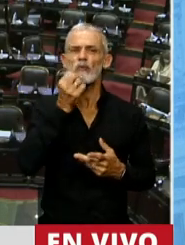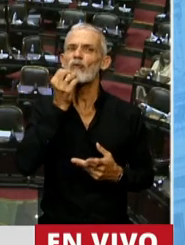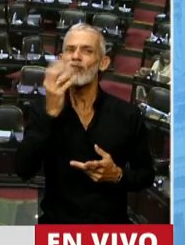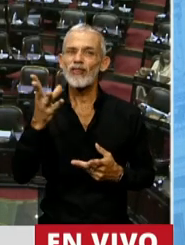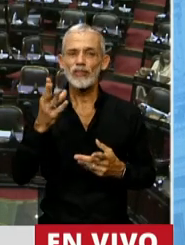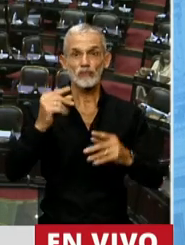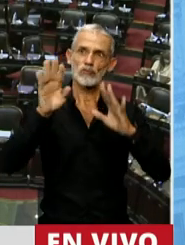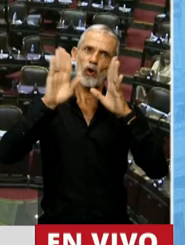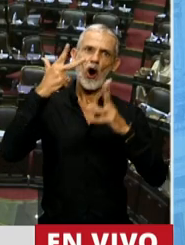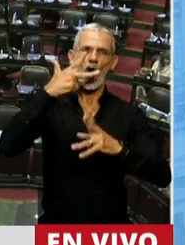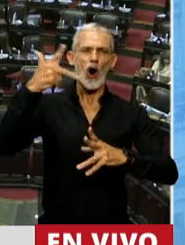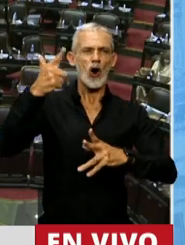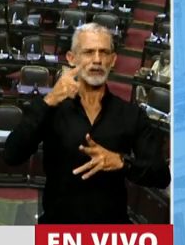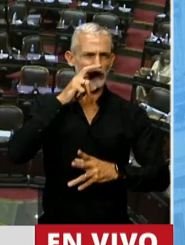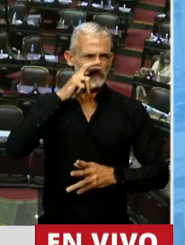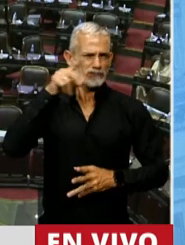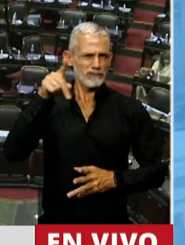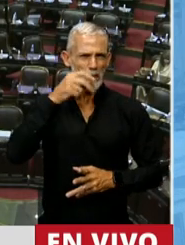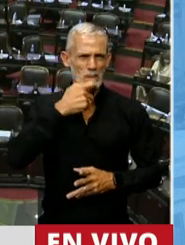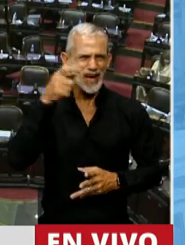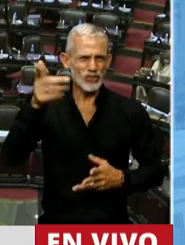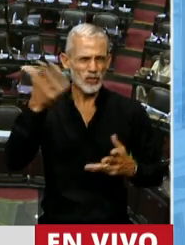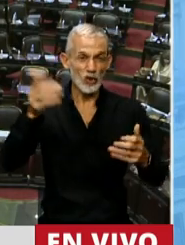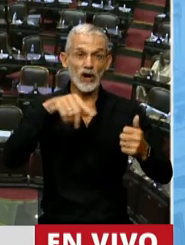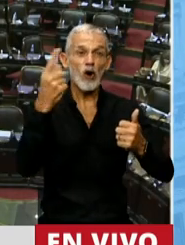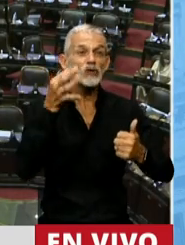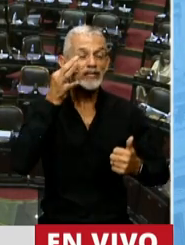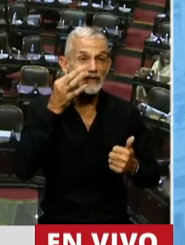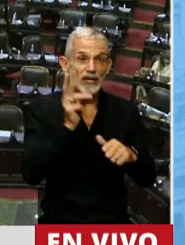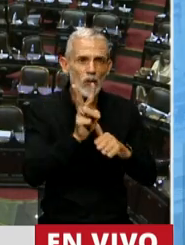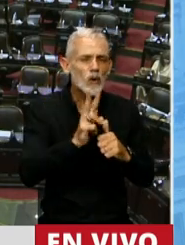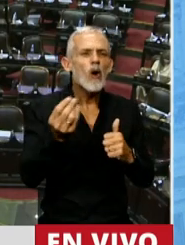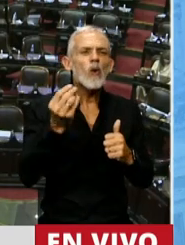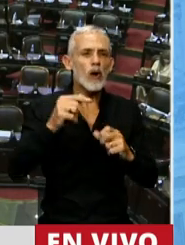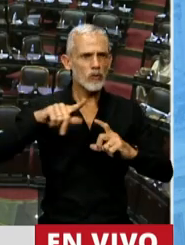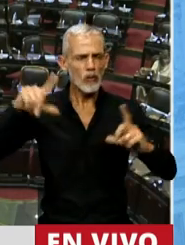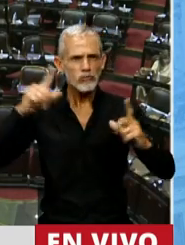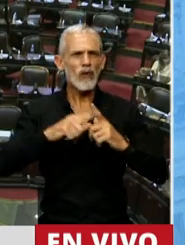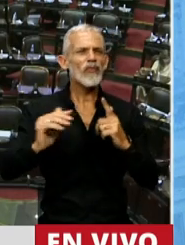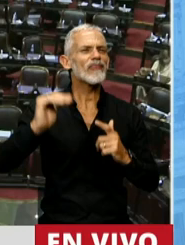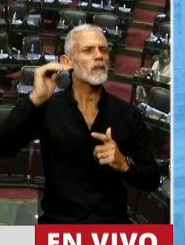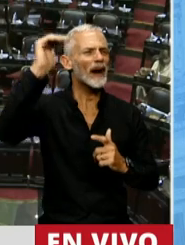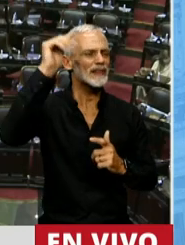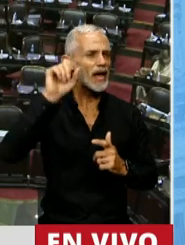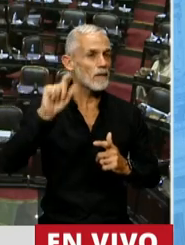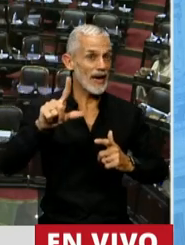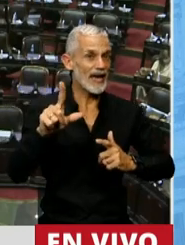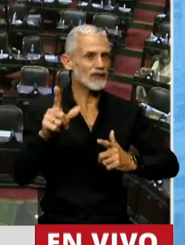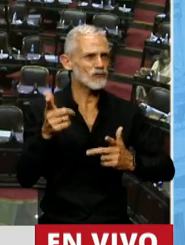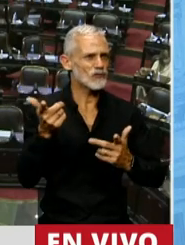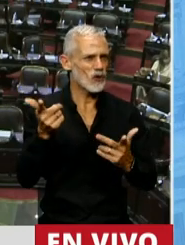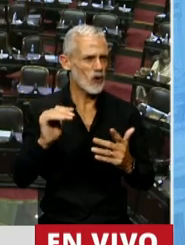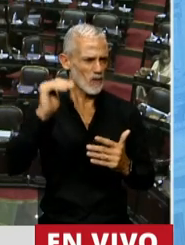hotel boutique en Mendoza, otro testigo protegido que apareció con un departamento hasta